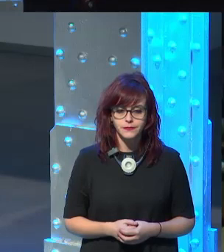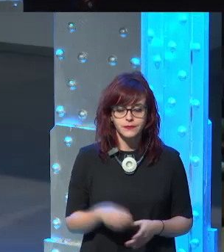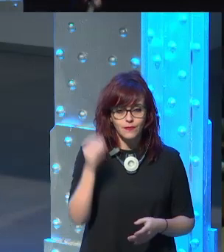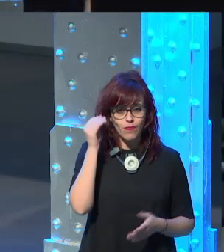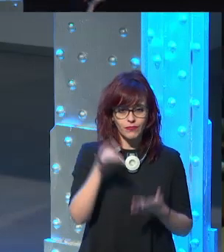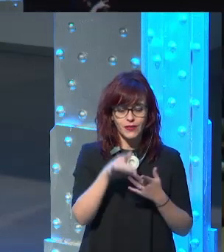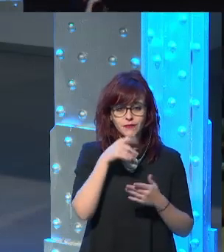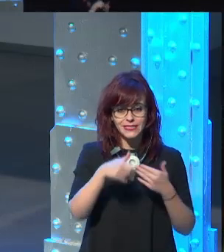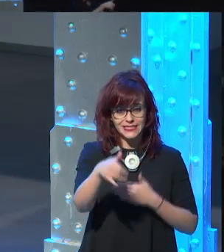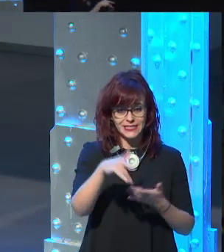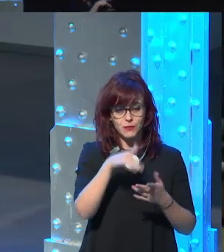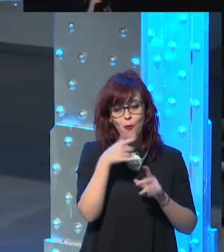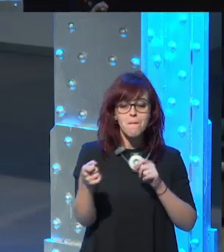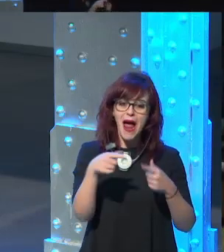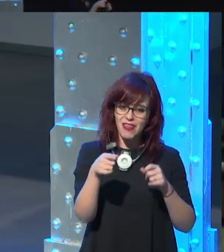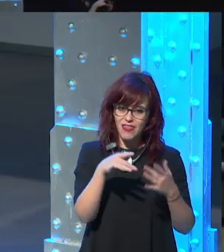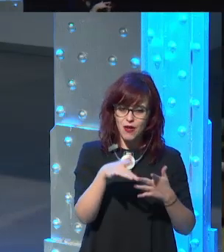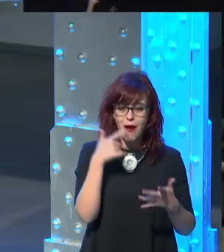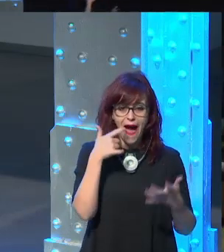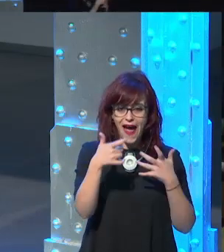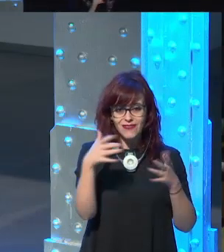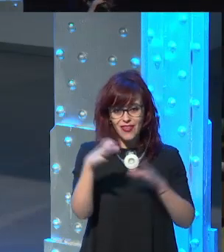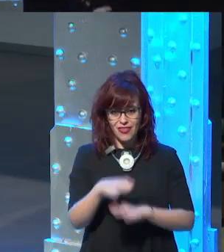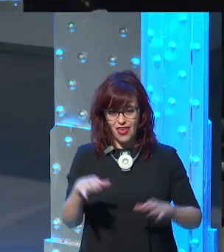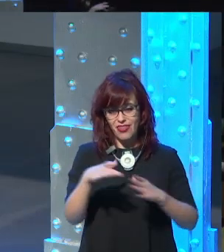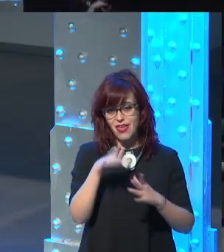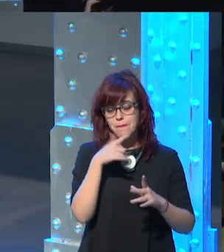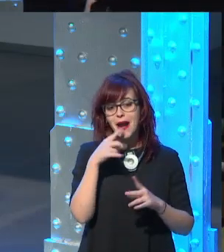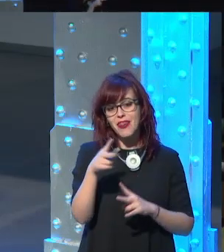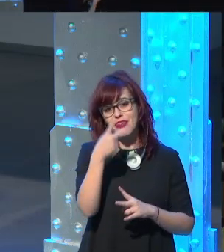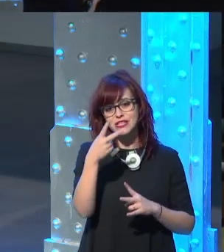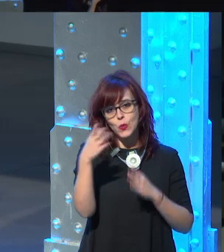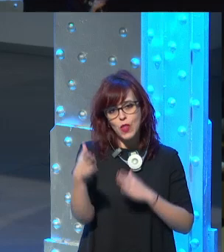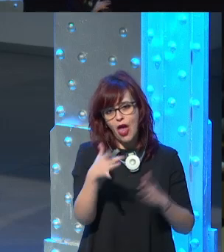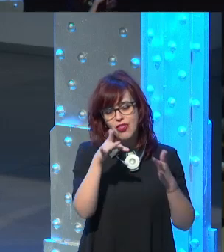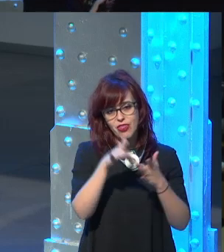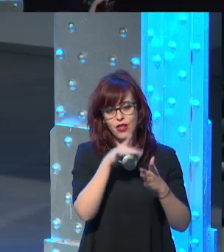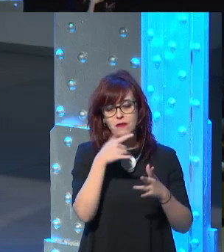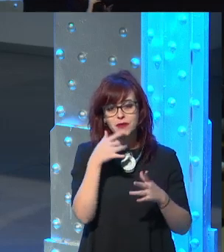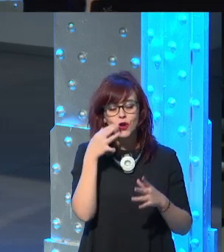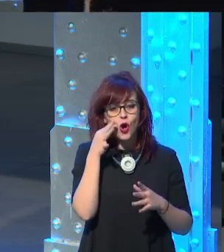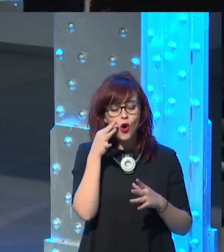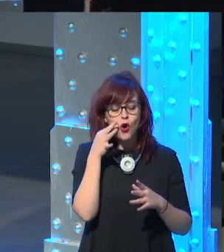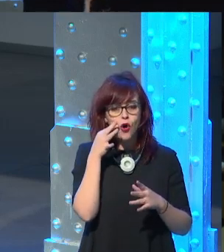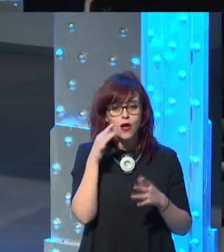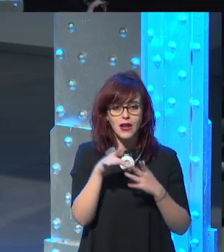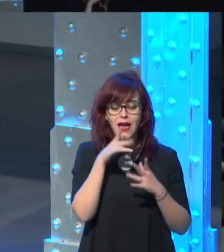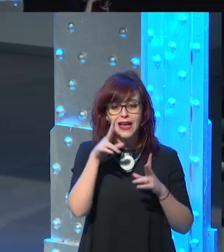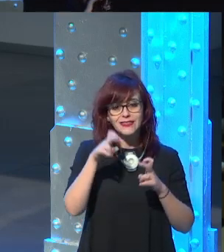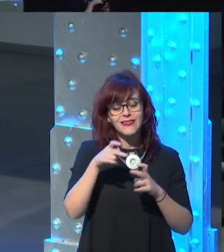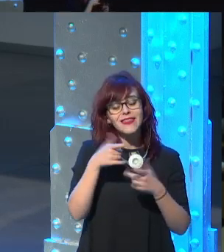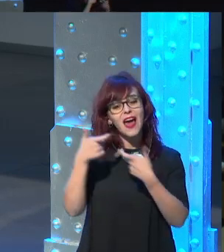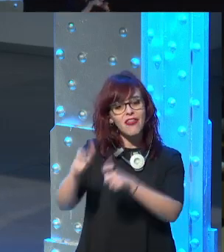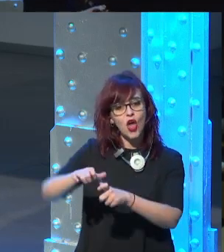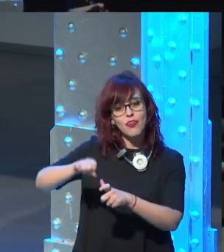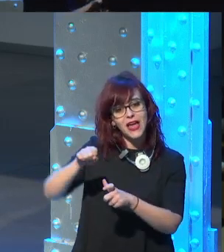Va a haber una edición similar a Arte y Ciencia, sería una segunda edición, pero la va a organizar la Delegación de Escocia